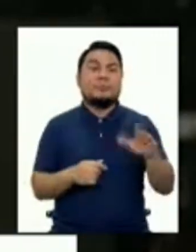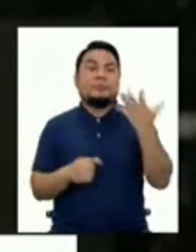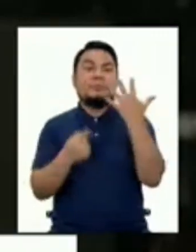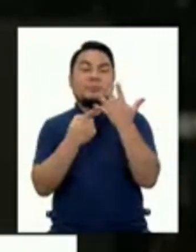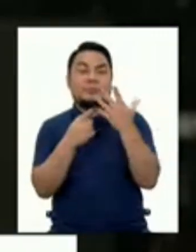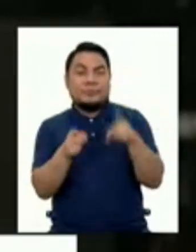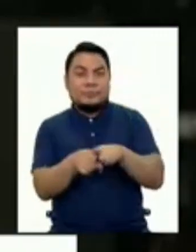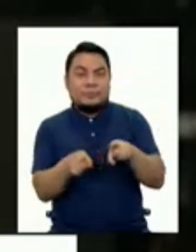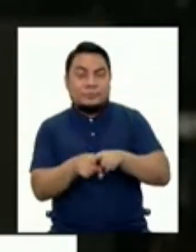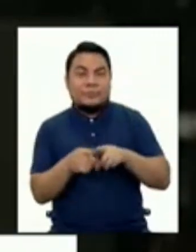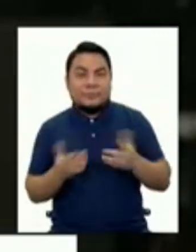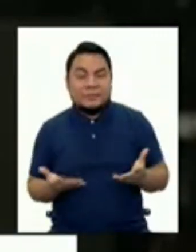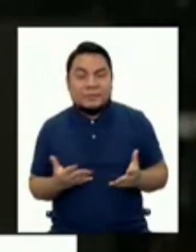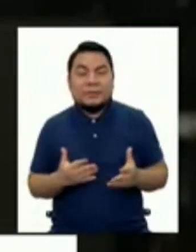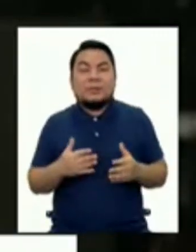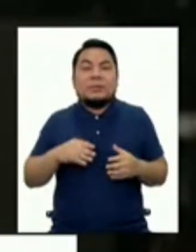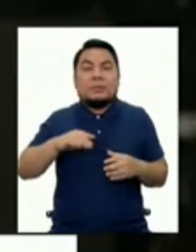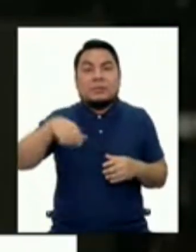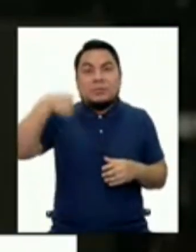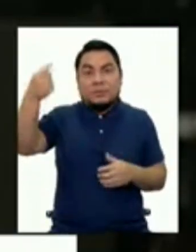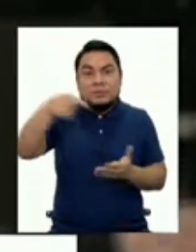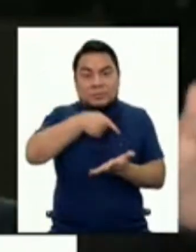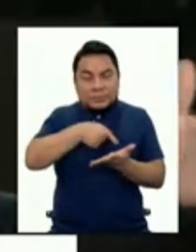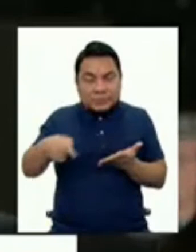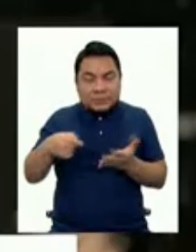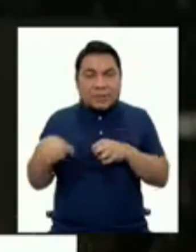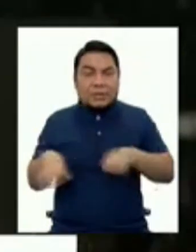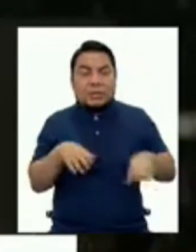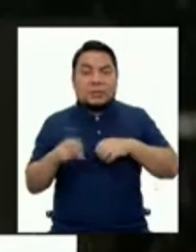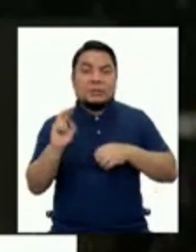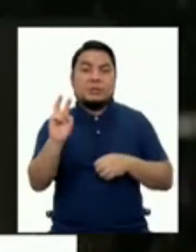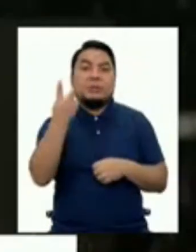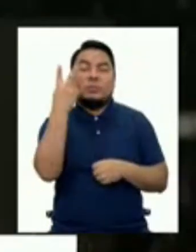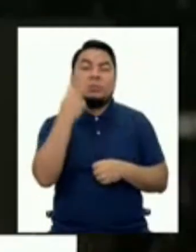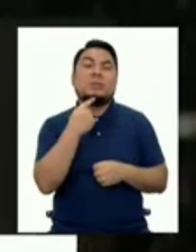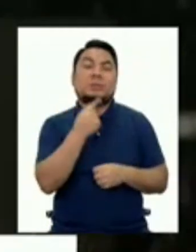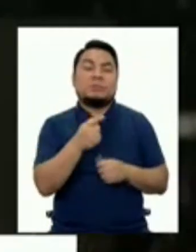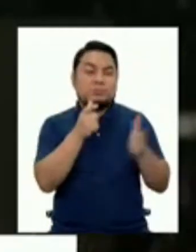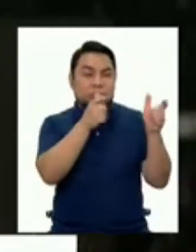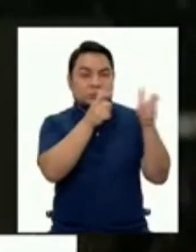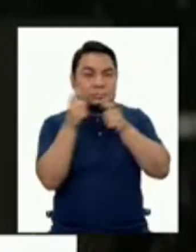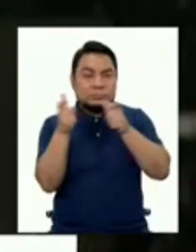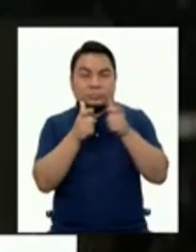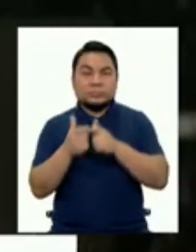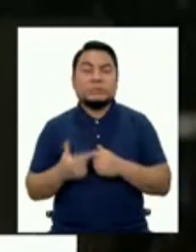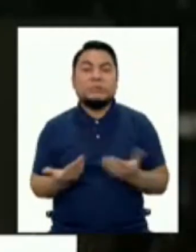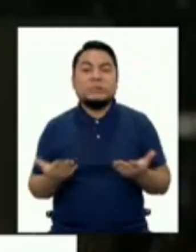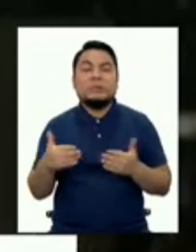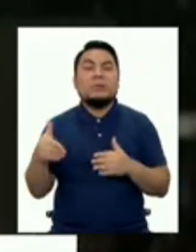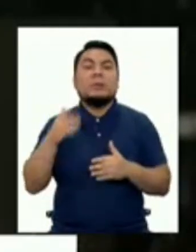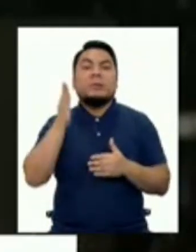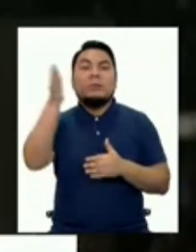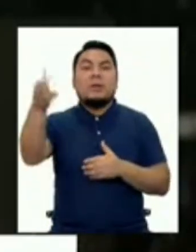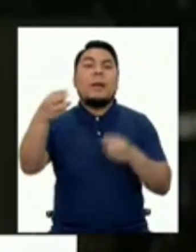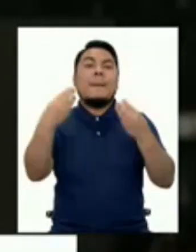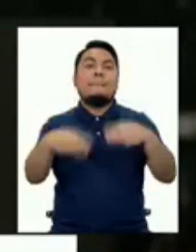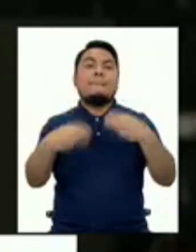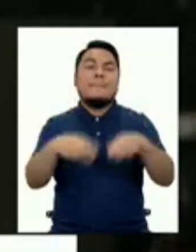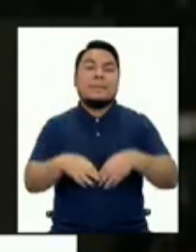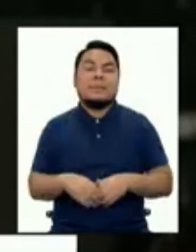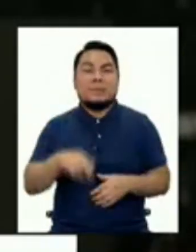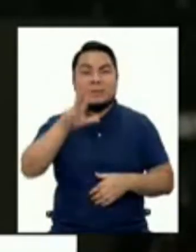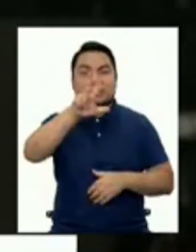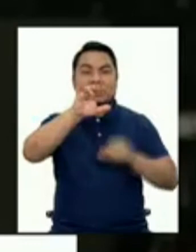también, a partir de la próxima semana, a hacer la segunda ronda de vigilancia centinela en mercados,